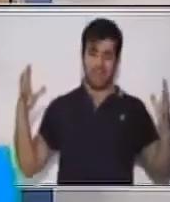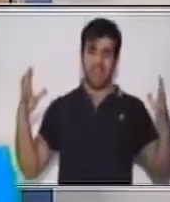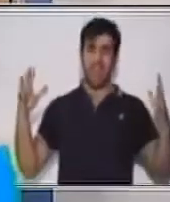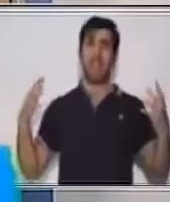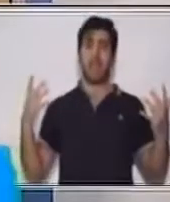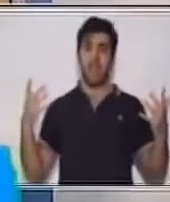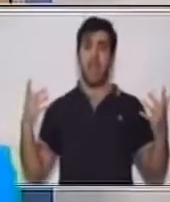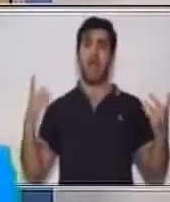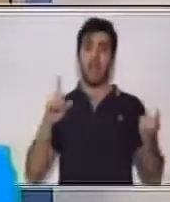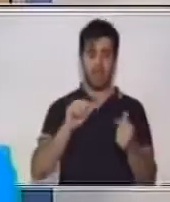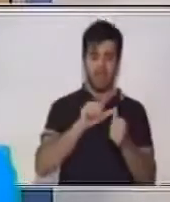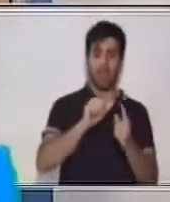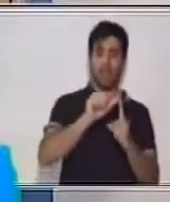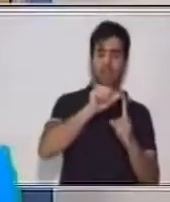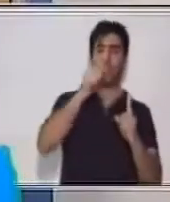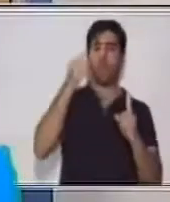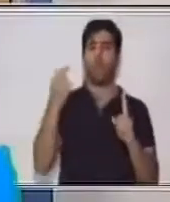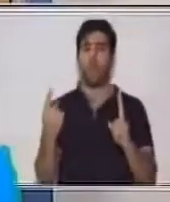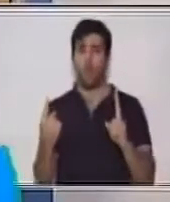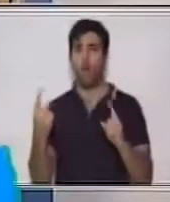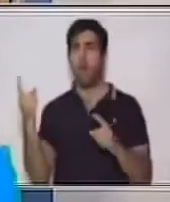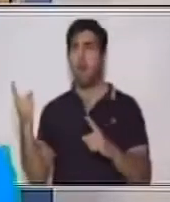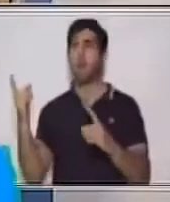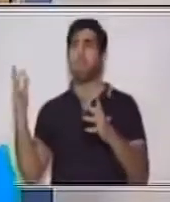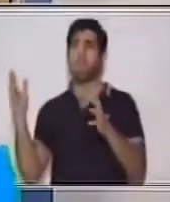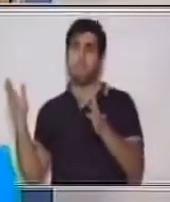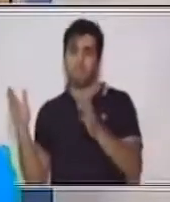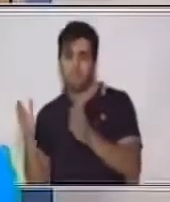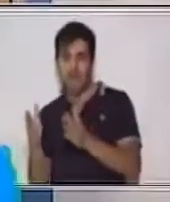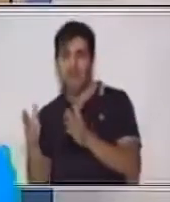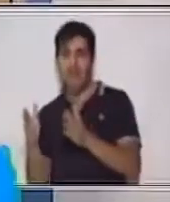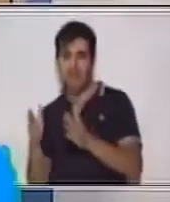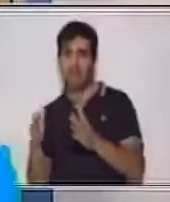¡Sí! Lo contrario de grande es pequeño.